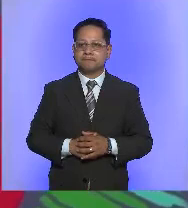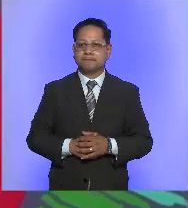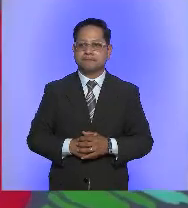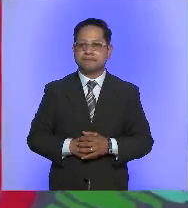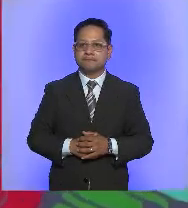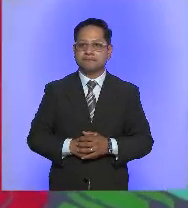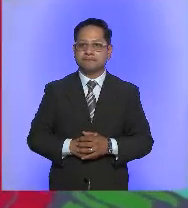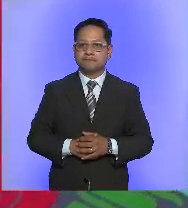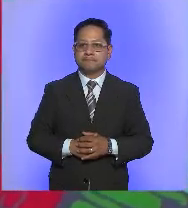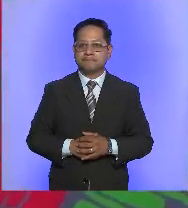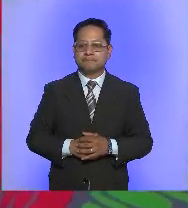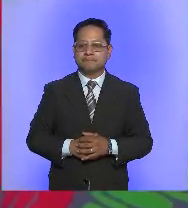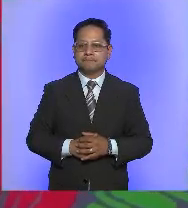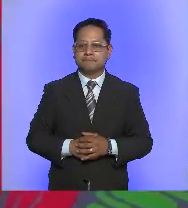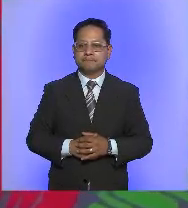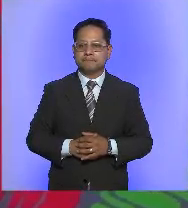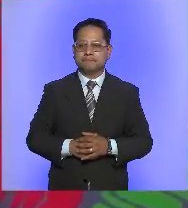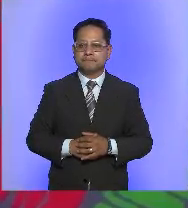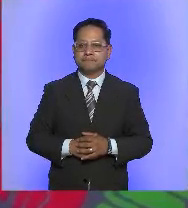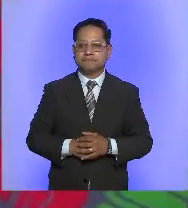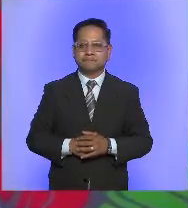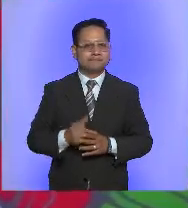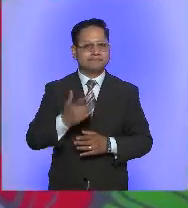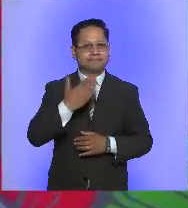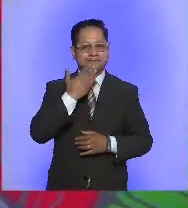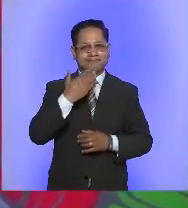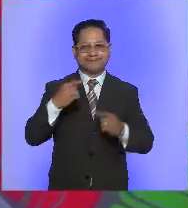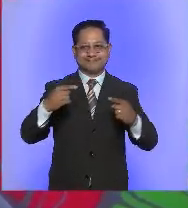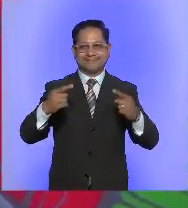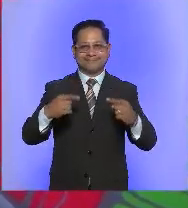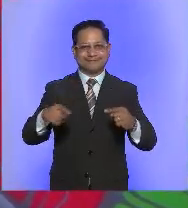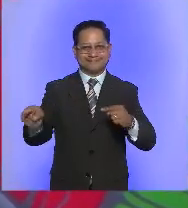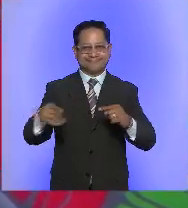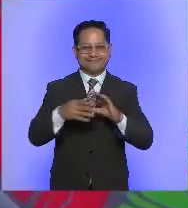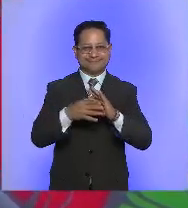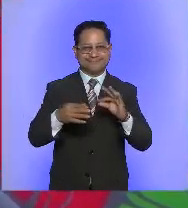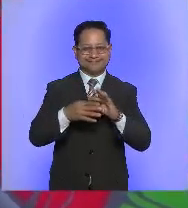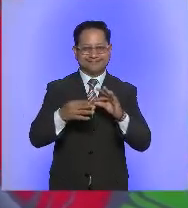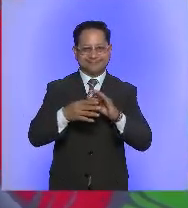Bien, después de escuchar las palabras del consejero Roberto,